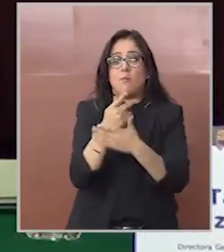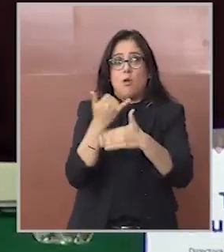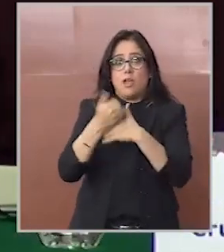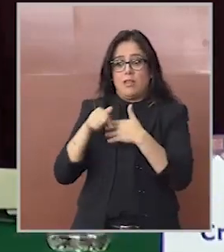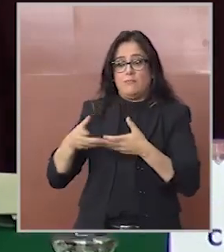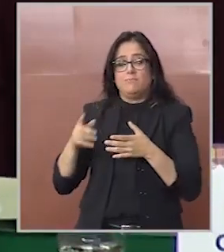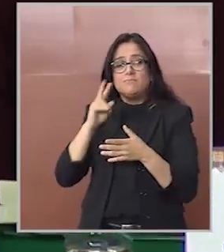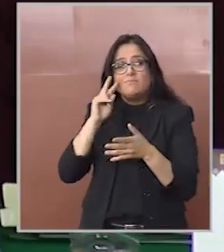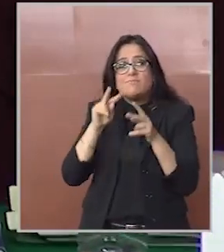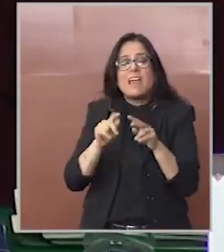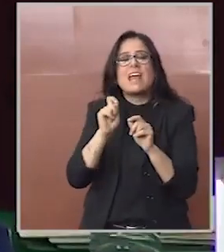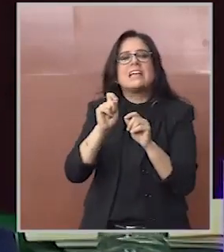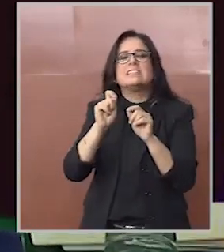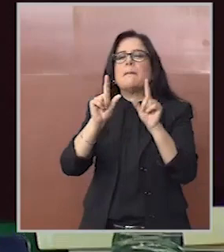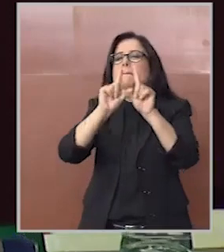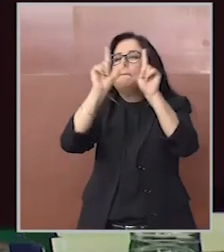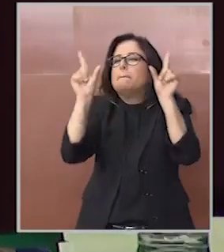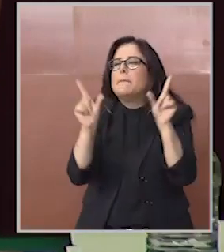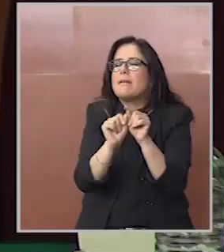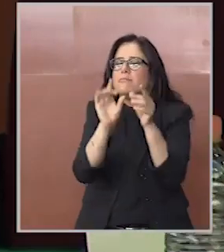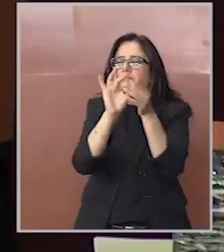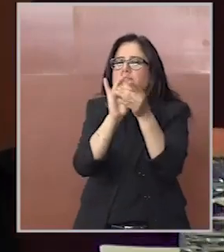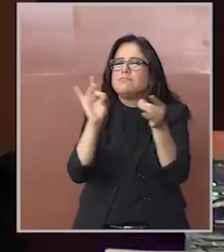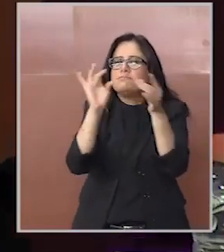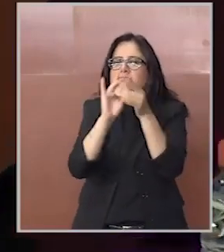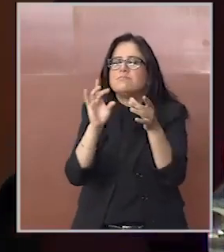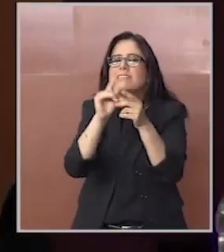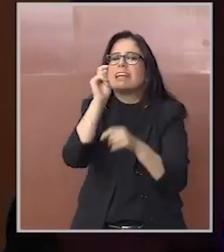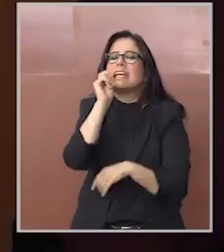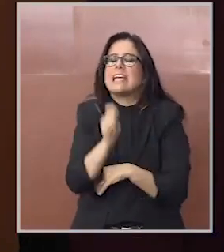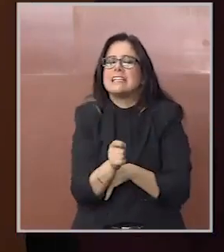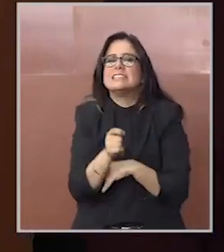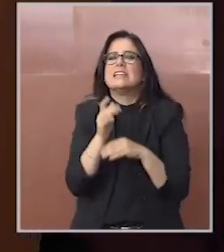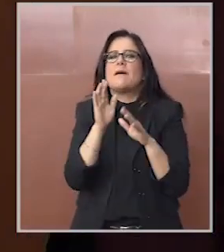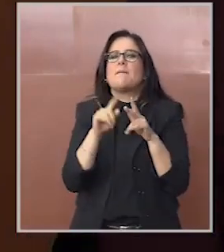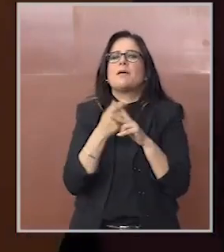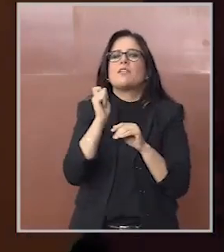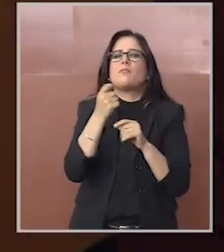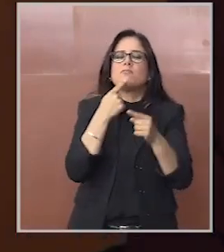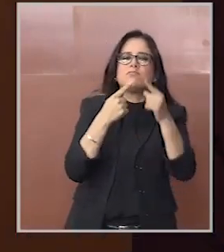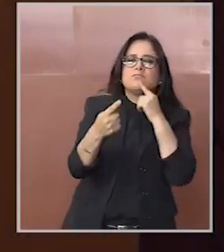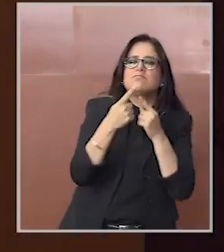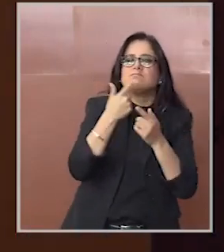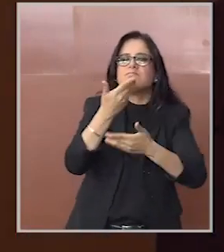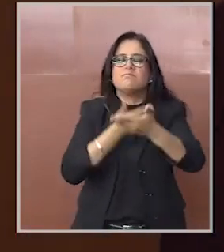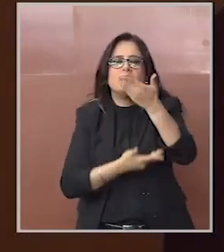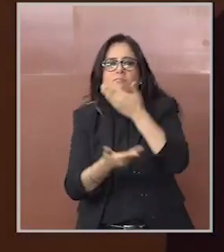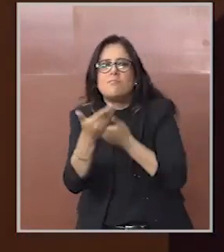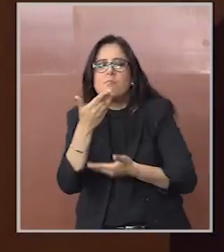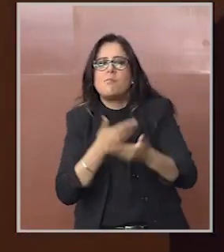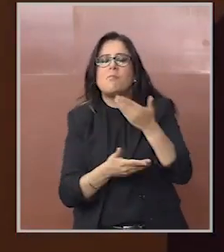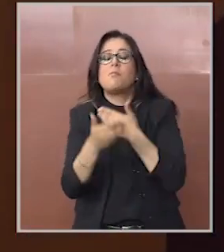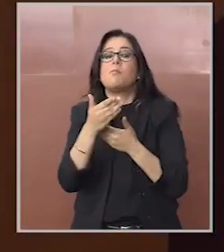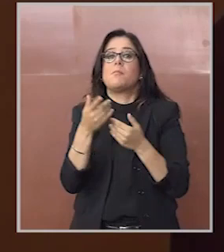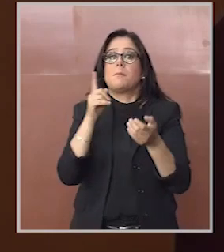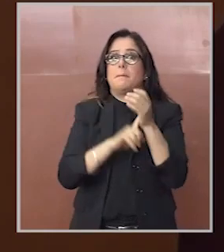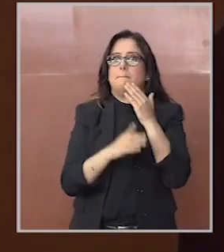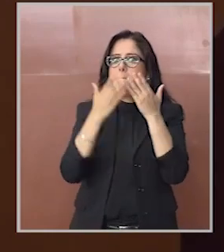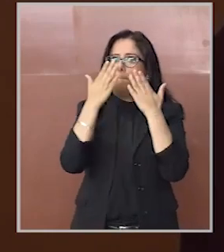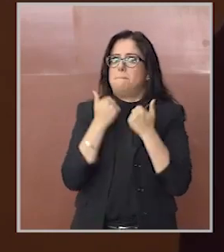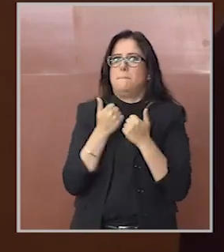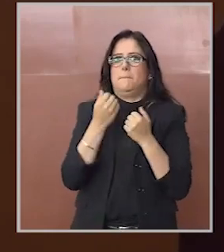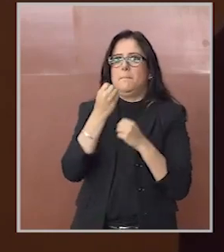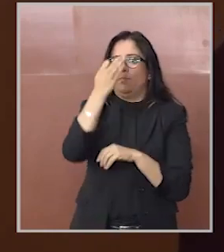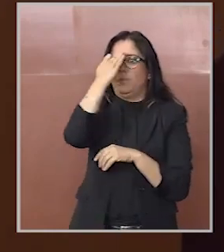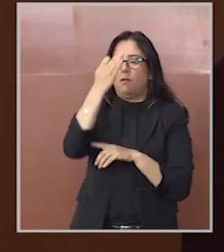solamente para para darles a lo mejor un breve preámbulo empieza como un diálogo como una conversación que